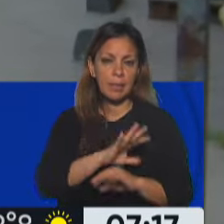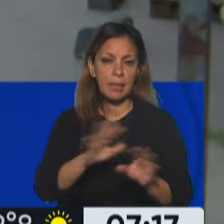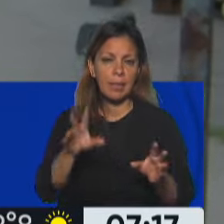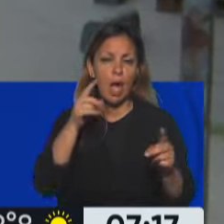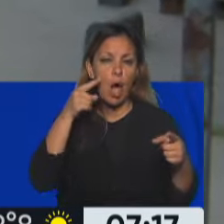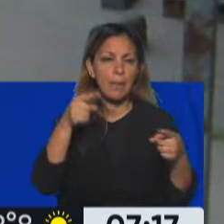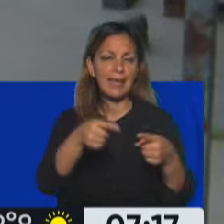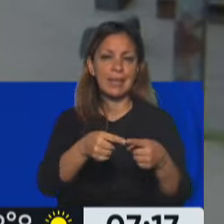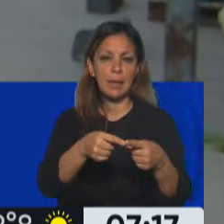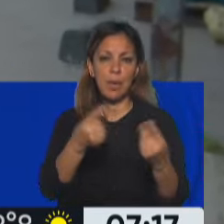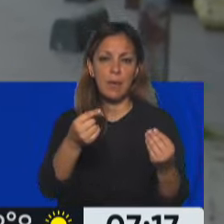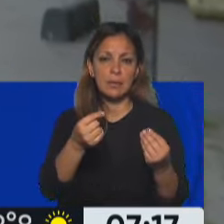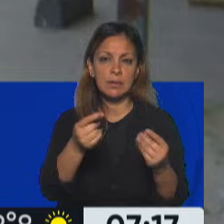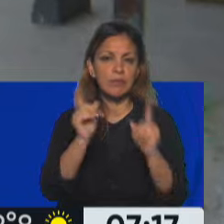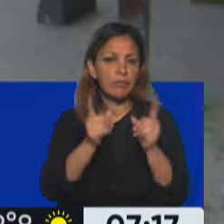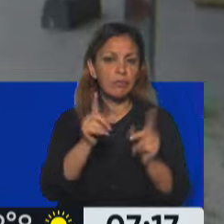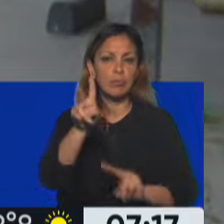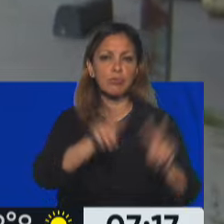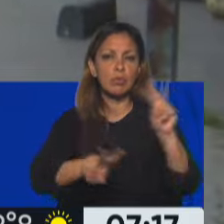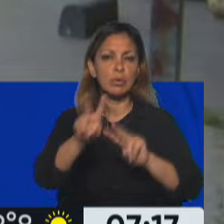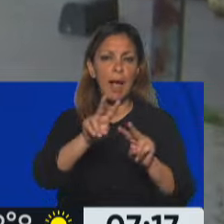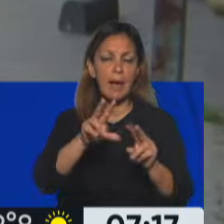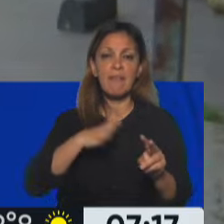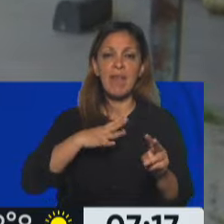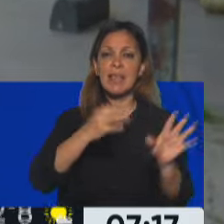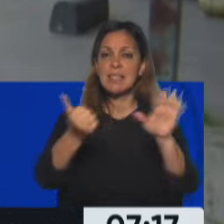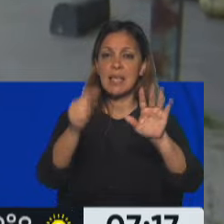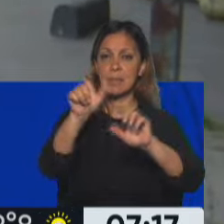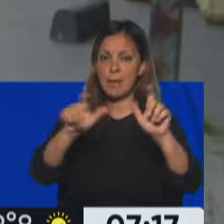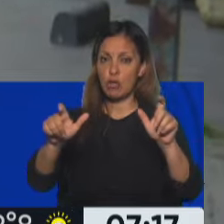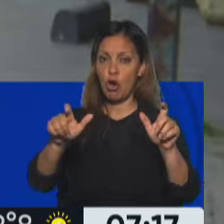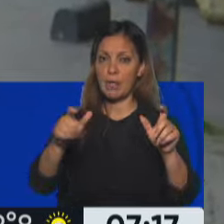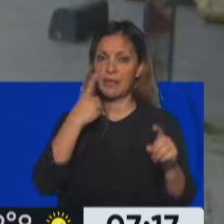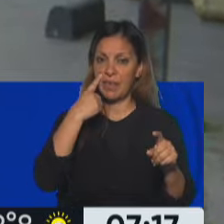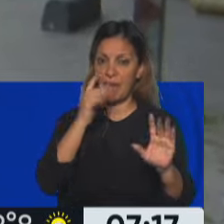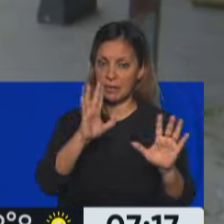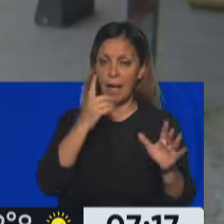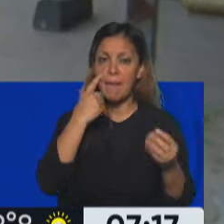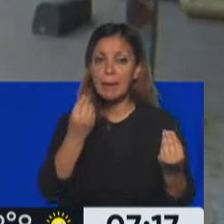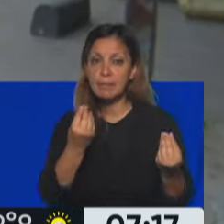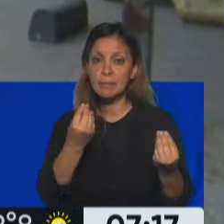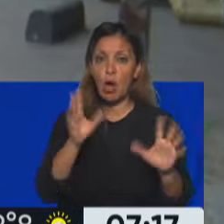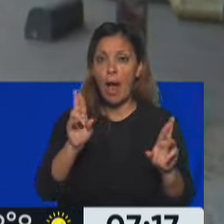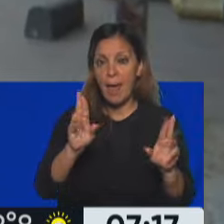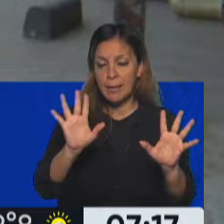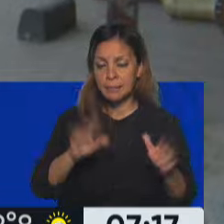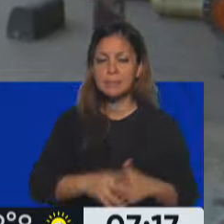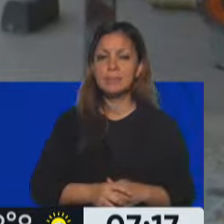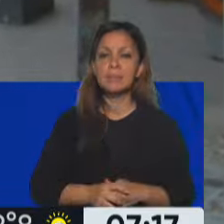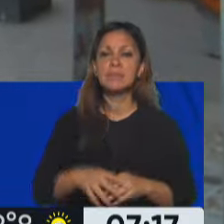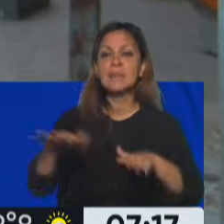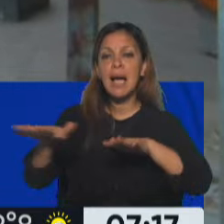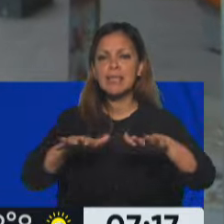encontrar a quienes están desaparecidos, son 6 personas en total con vida, y todas las acciones que se están desarrollando a esta